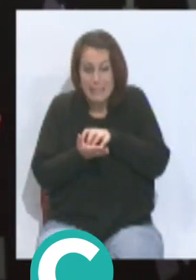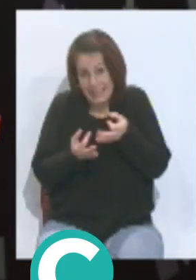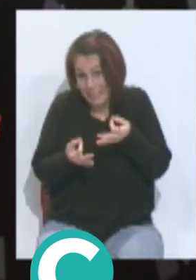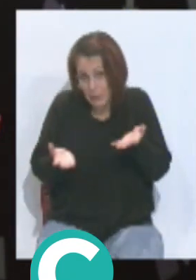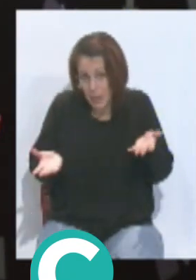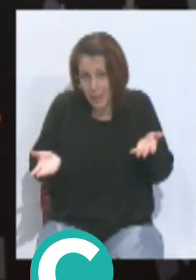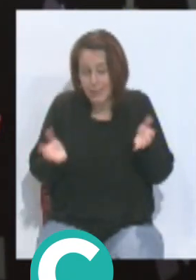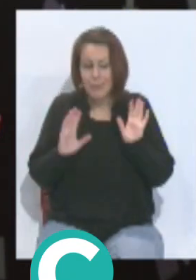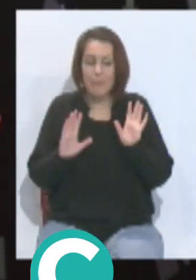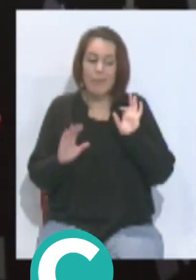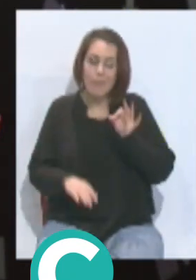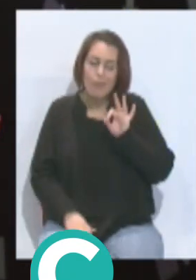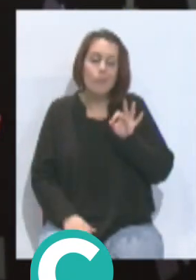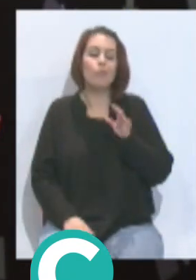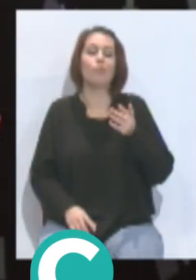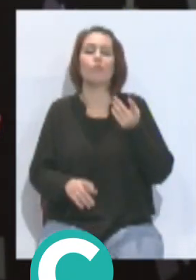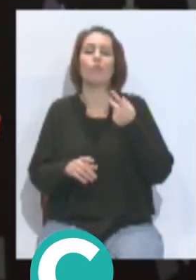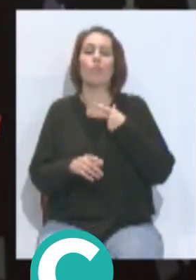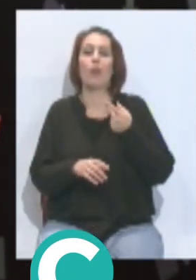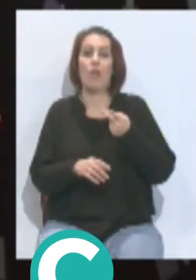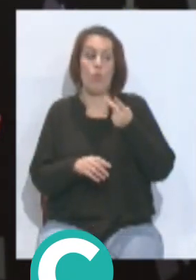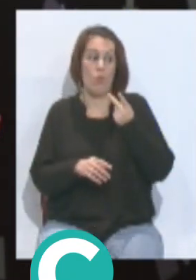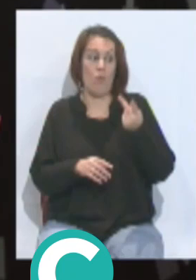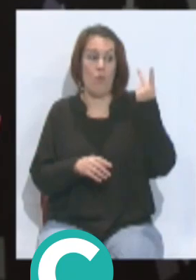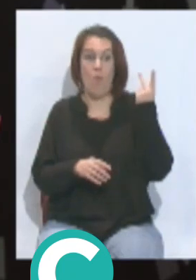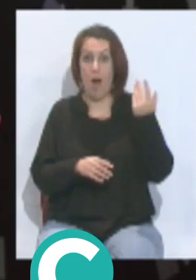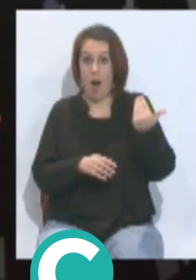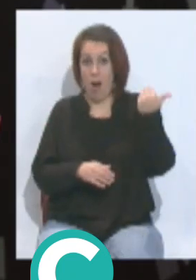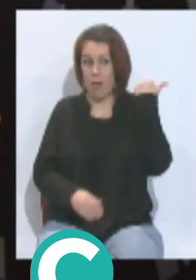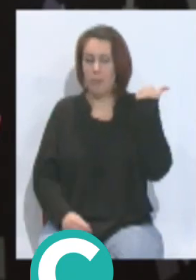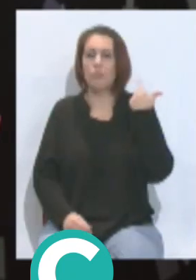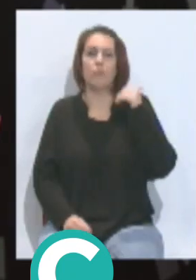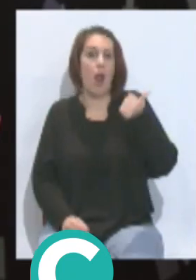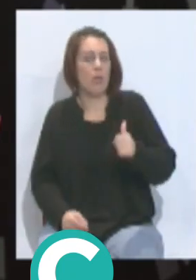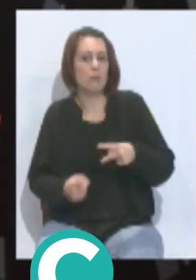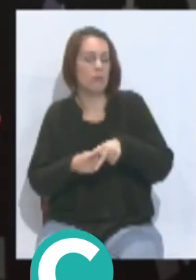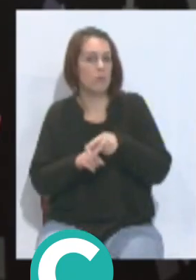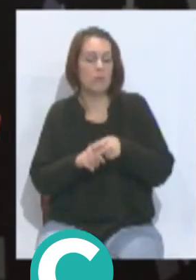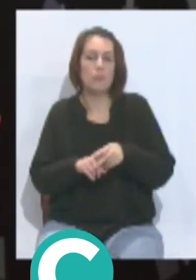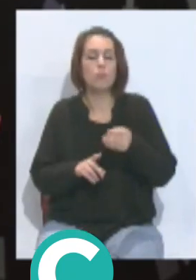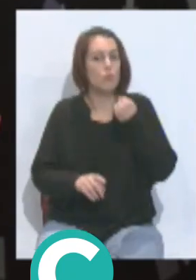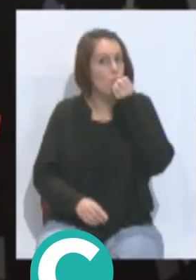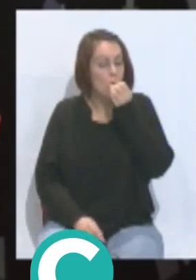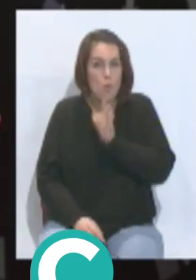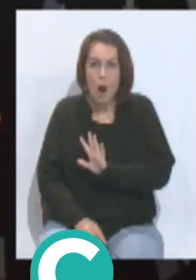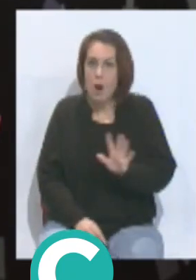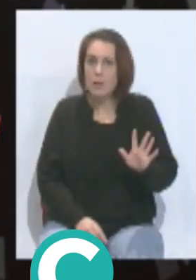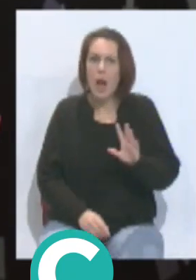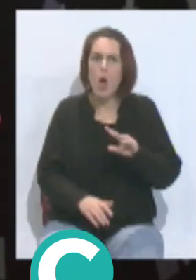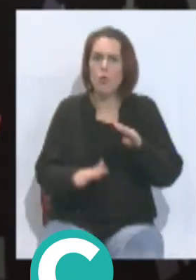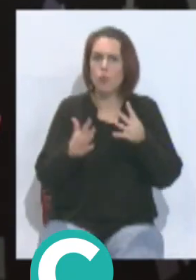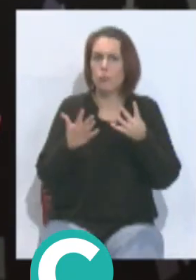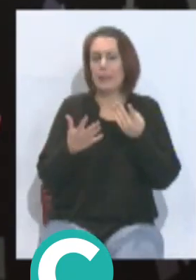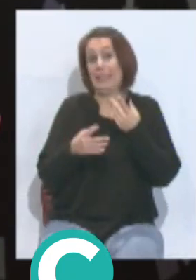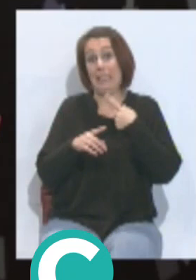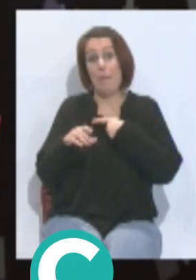uh-huh. ¿no? Pero es verdad que durante estas dos ediciones anteriores, bueno, la valoración de los talleres ha sido muy buena, de